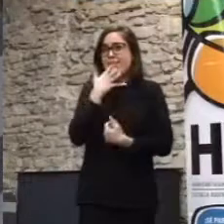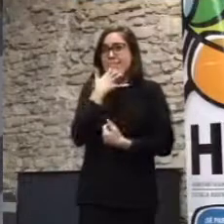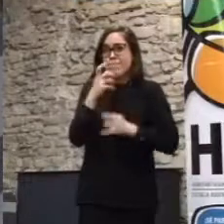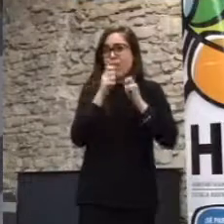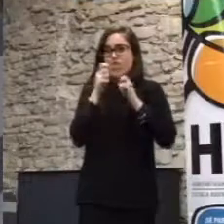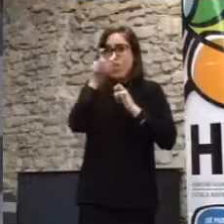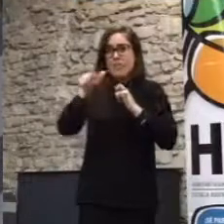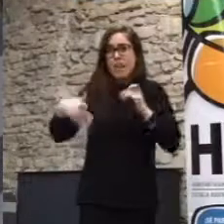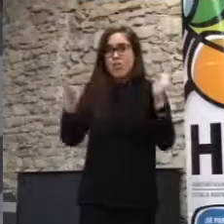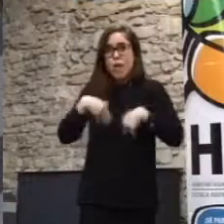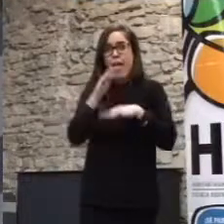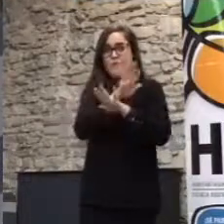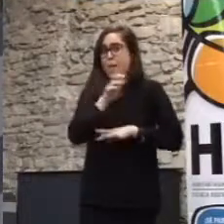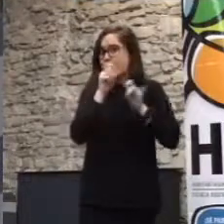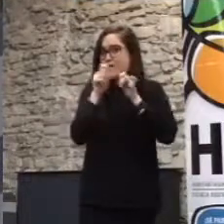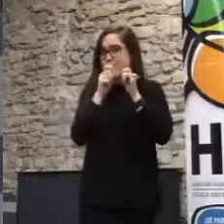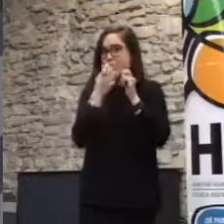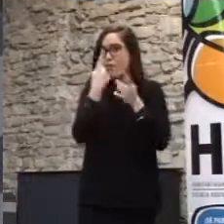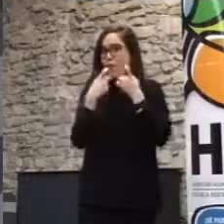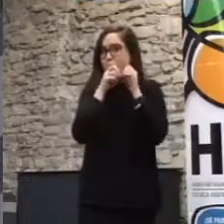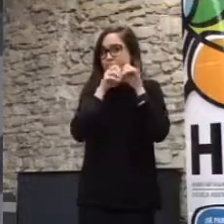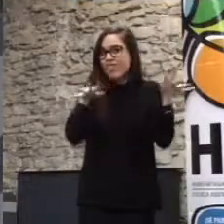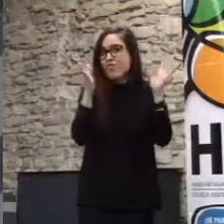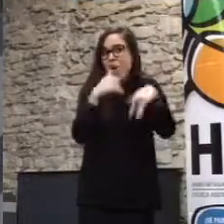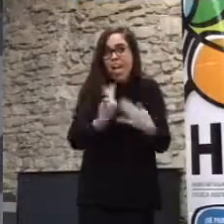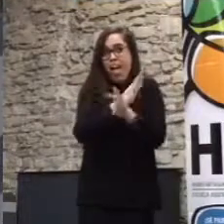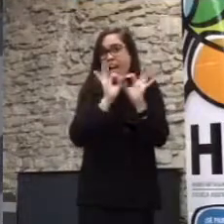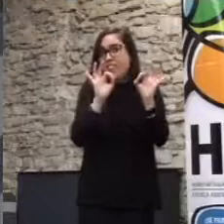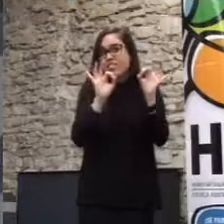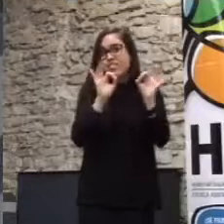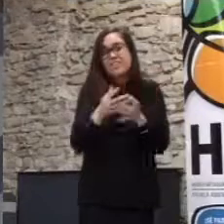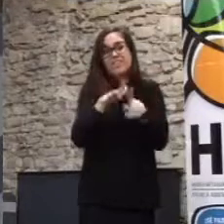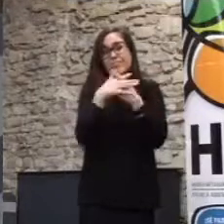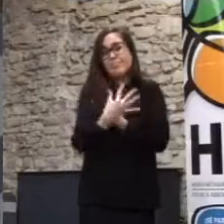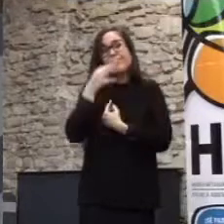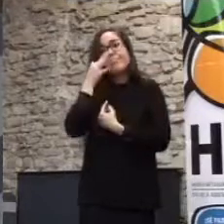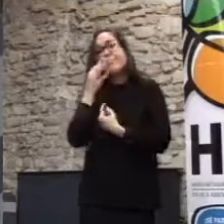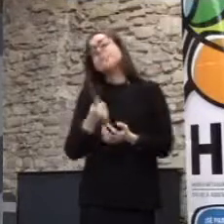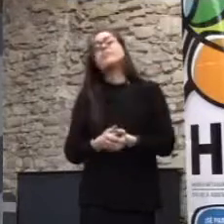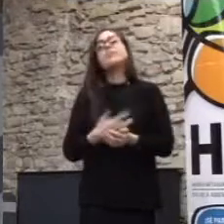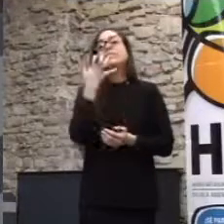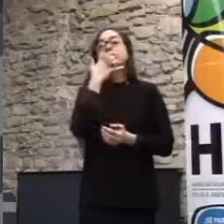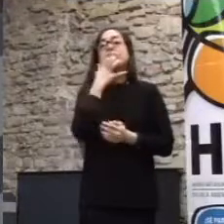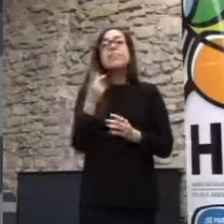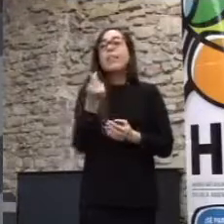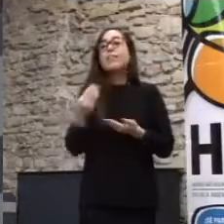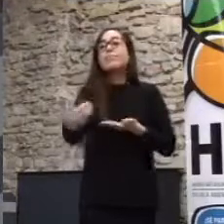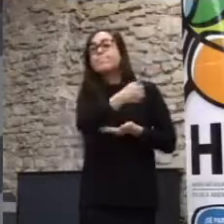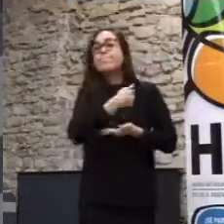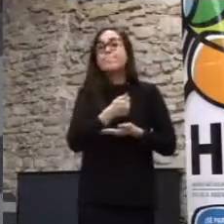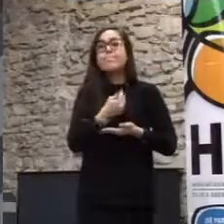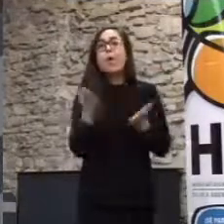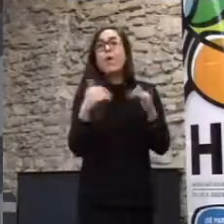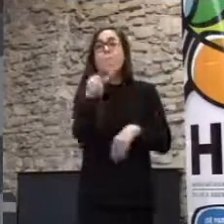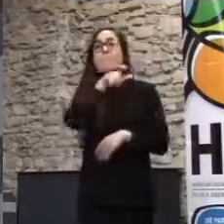una regla de tres bastante clara, ¿no? No puede haber periodismo si los medios no son rentables. Y los medios rentables,